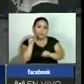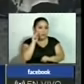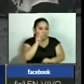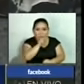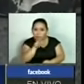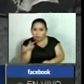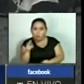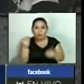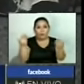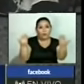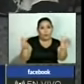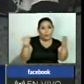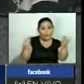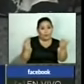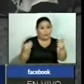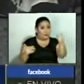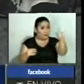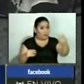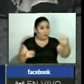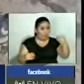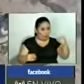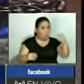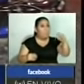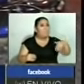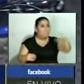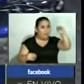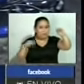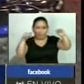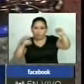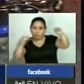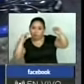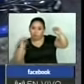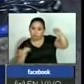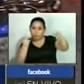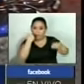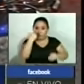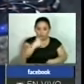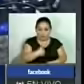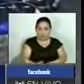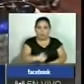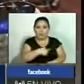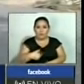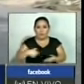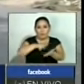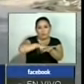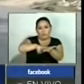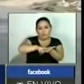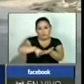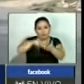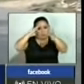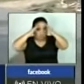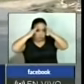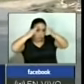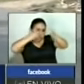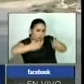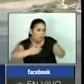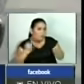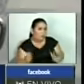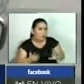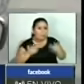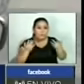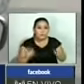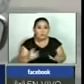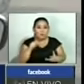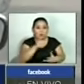cifra es menor en comparación a 2019, las atenciones de Cruz Verde Salvadoreña se han enfocado